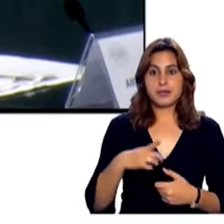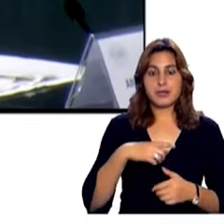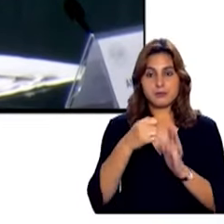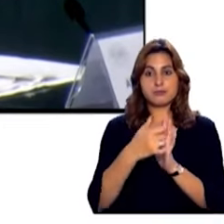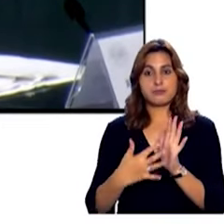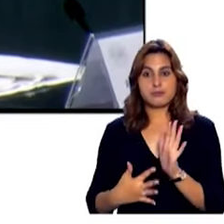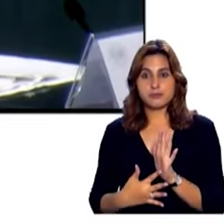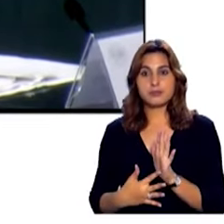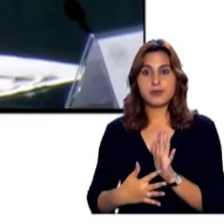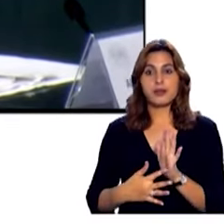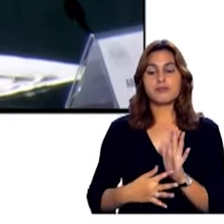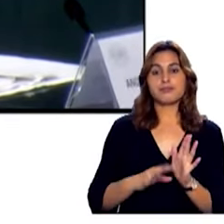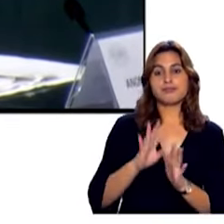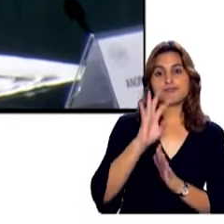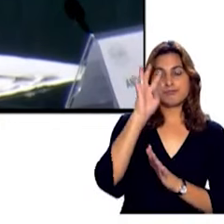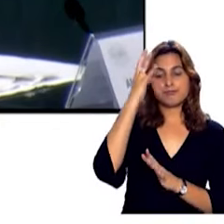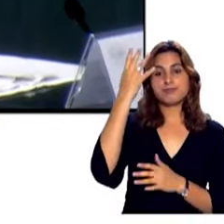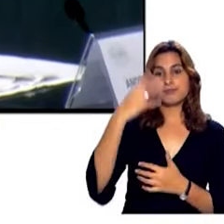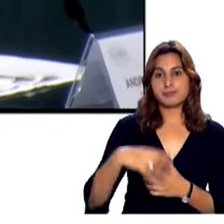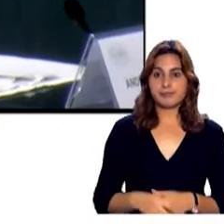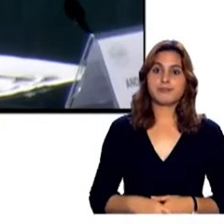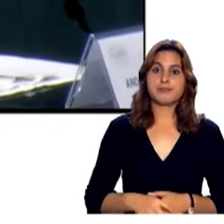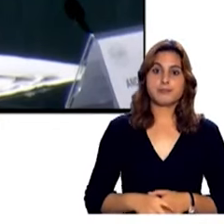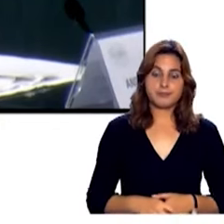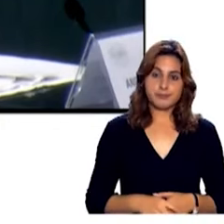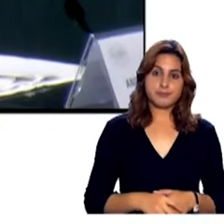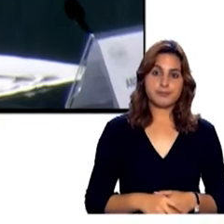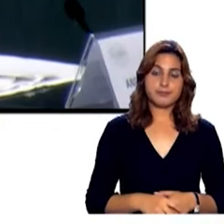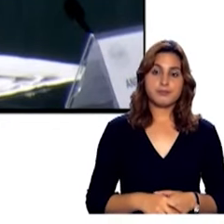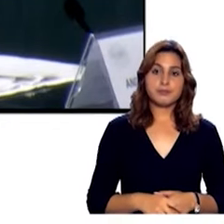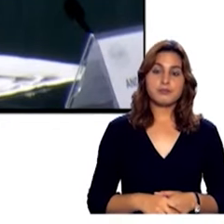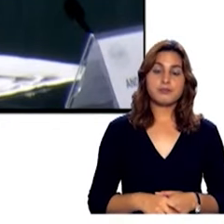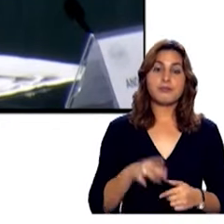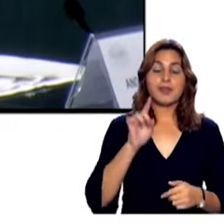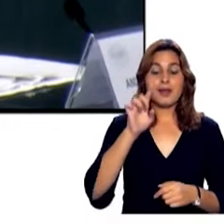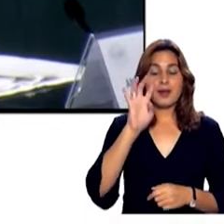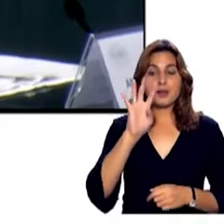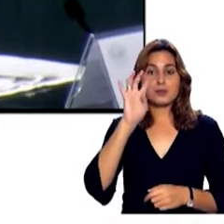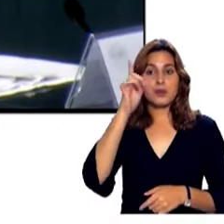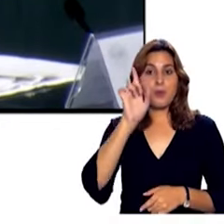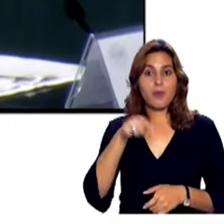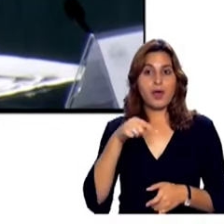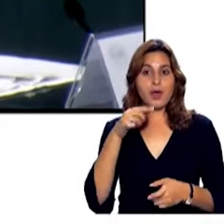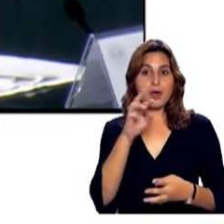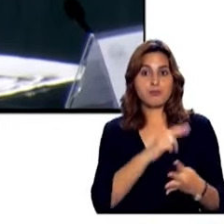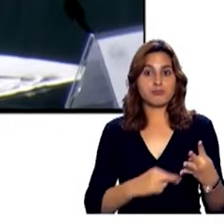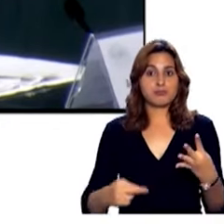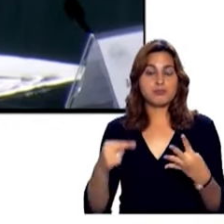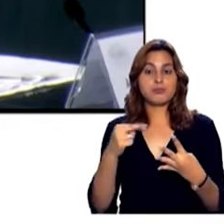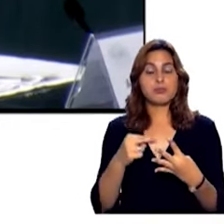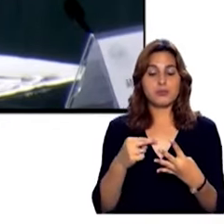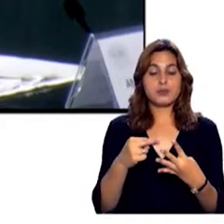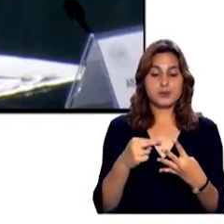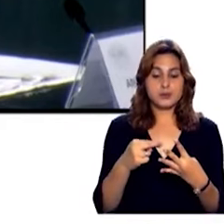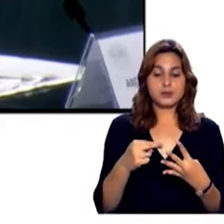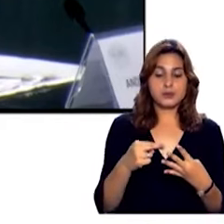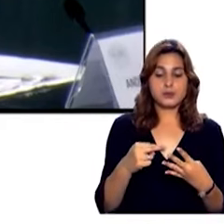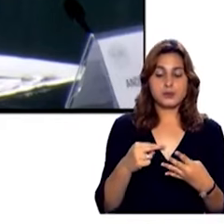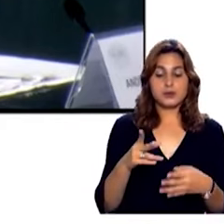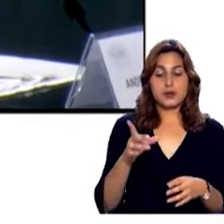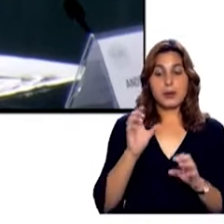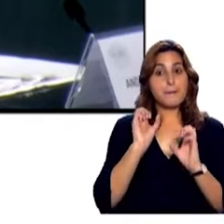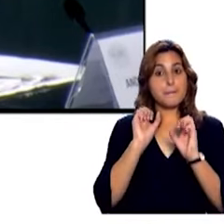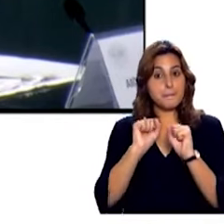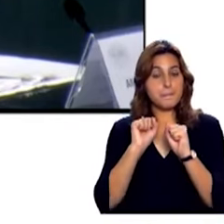una resolución es un recurso que puede ser inadmitido por la reiterada jurisprudencia y un